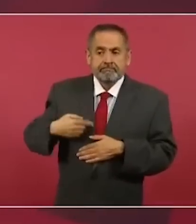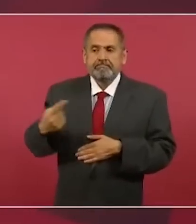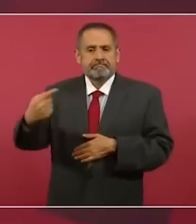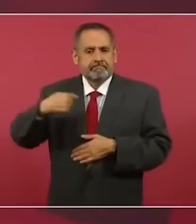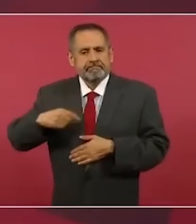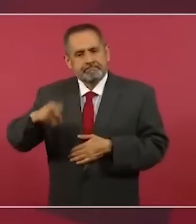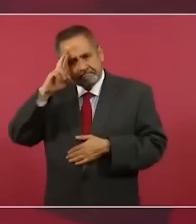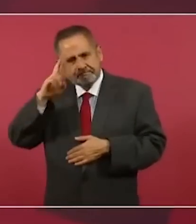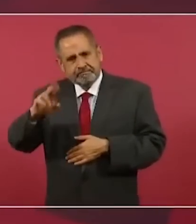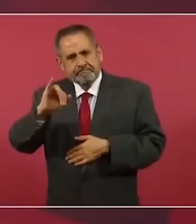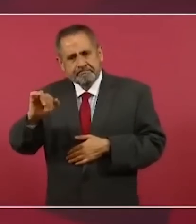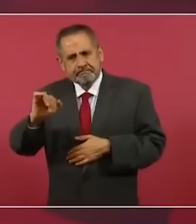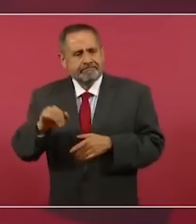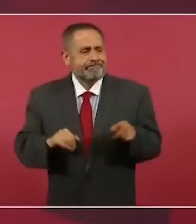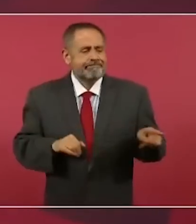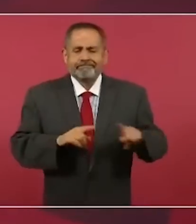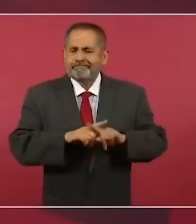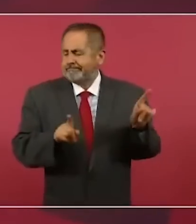México.